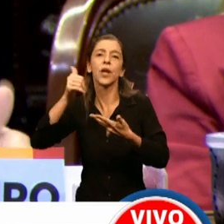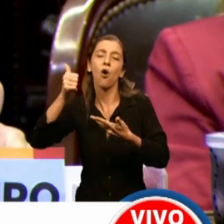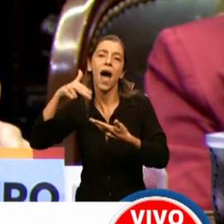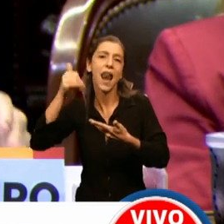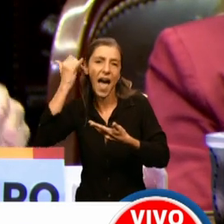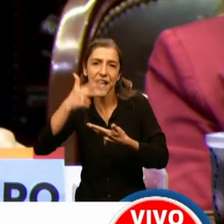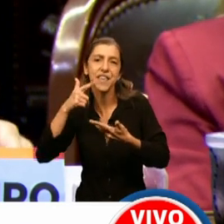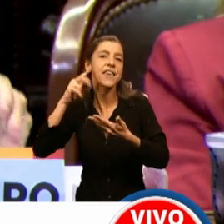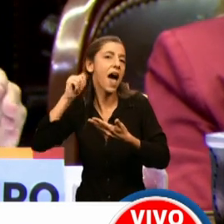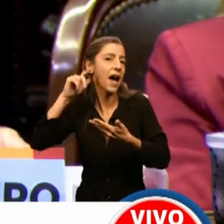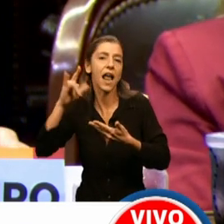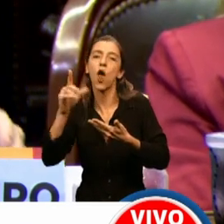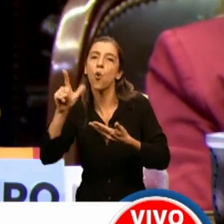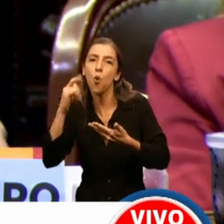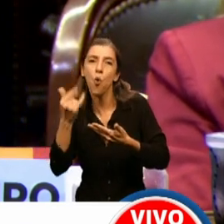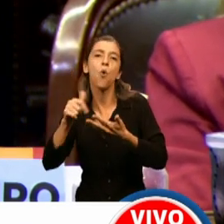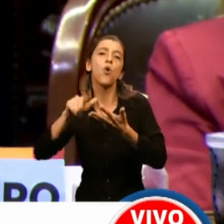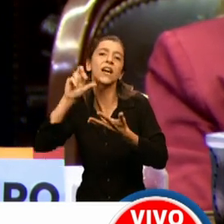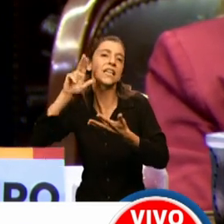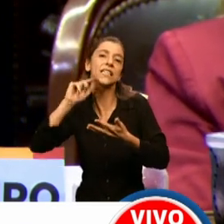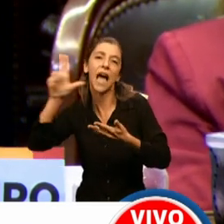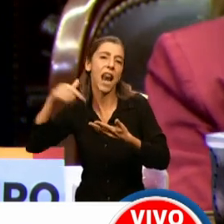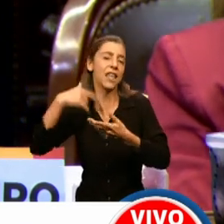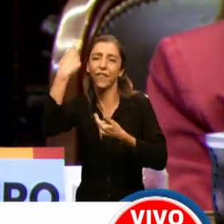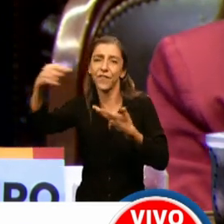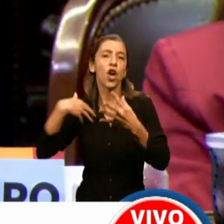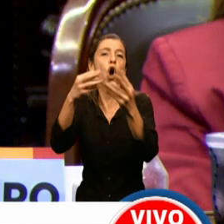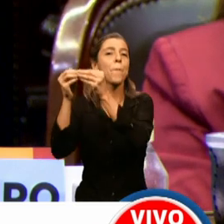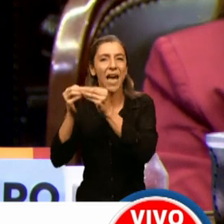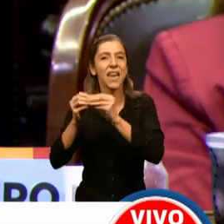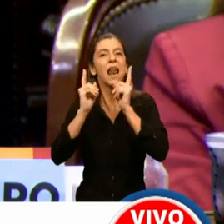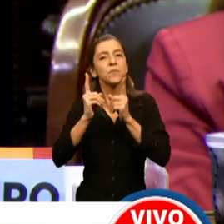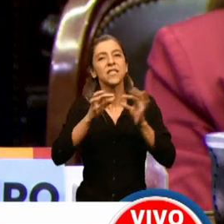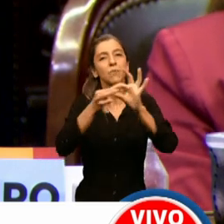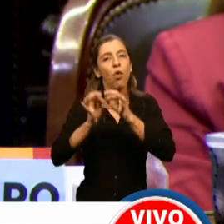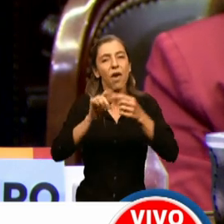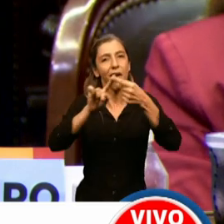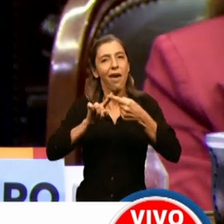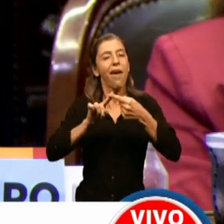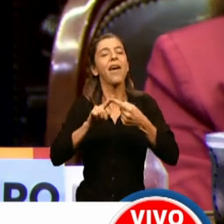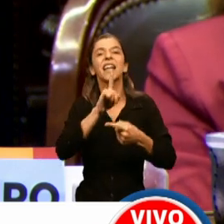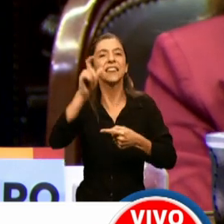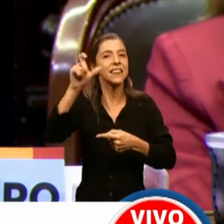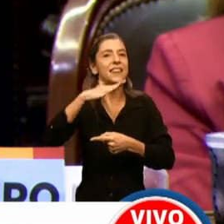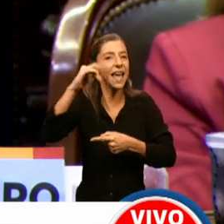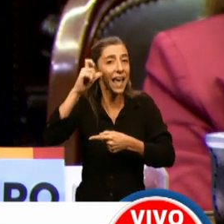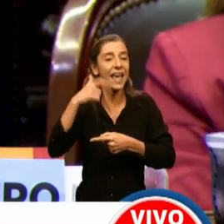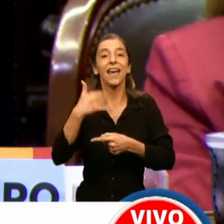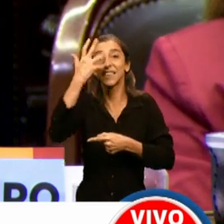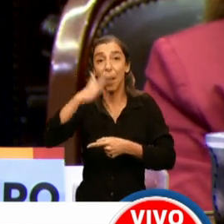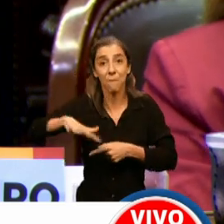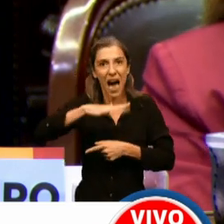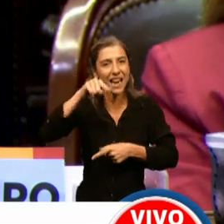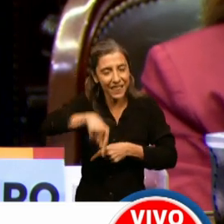ángela lulu por nati por cristal y cada compañera de este eje de san martín que todos los días construyen una red solidaria de cuidados y de